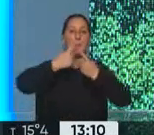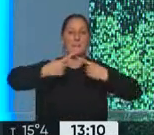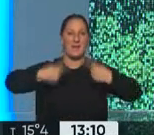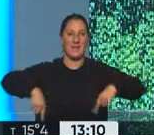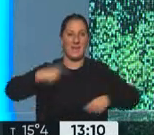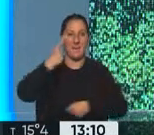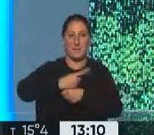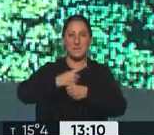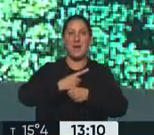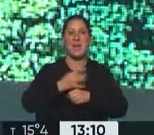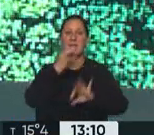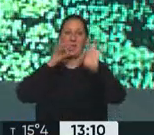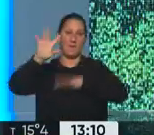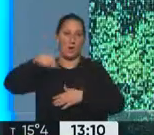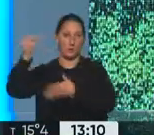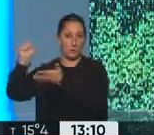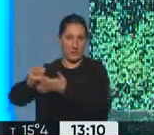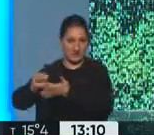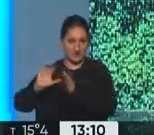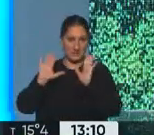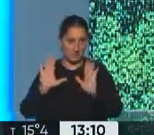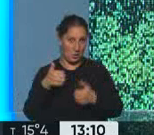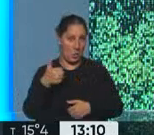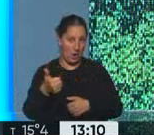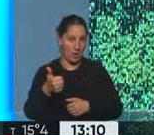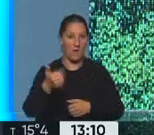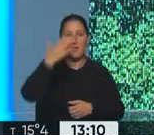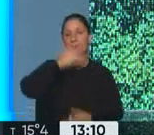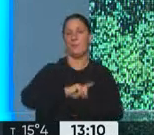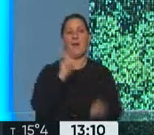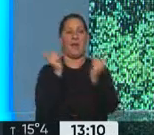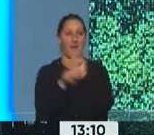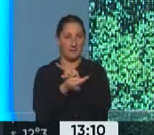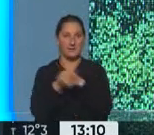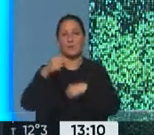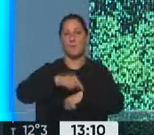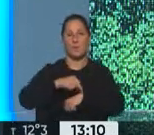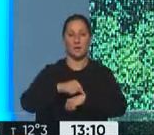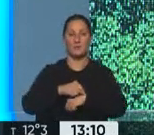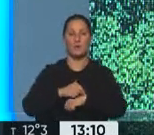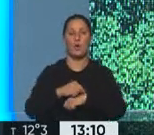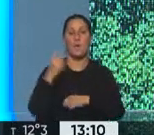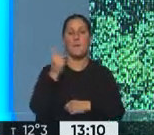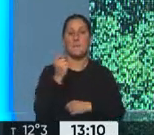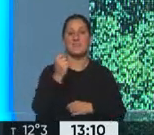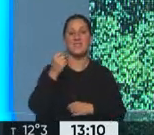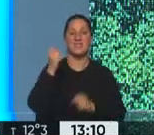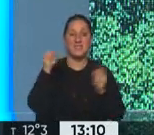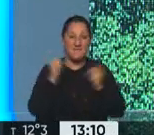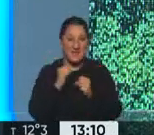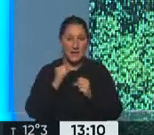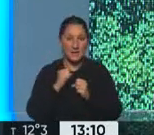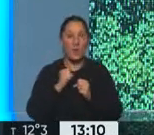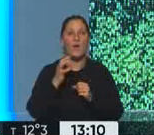que exporta si después vendrá el efecto contrario es decir cuando en los meses de invierno deba